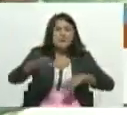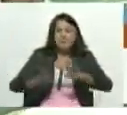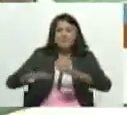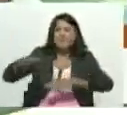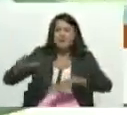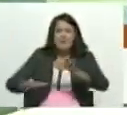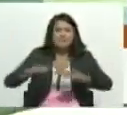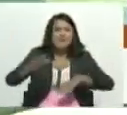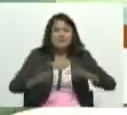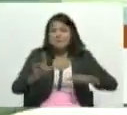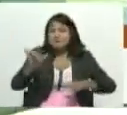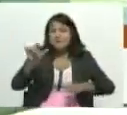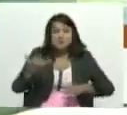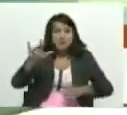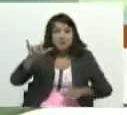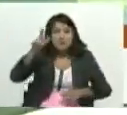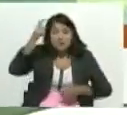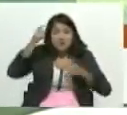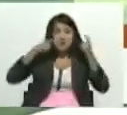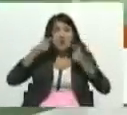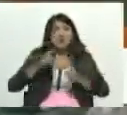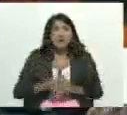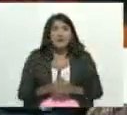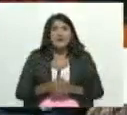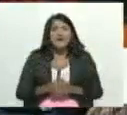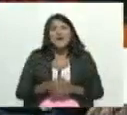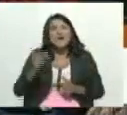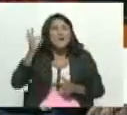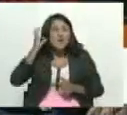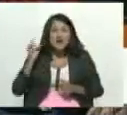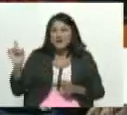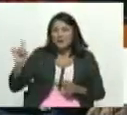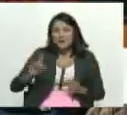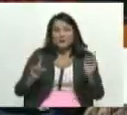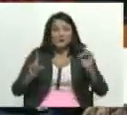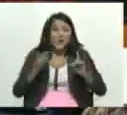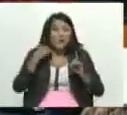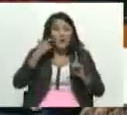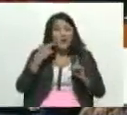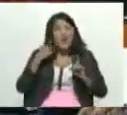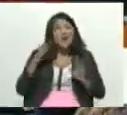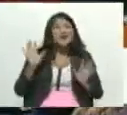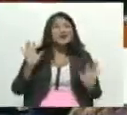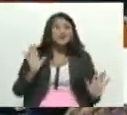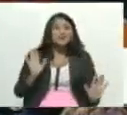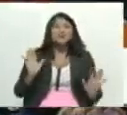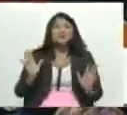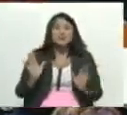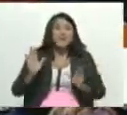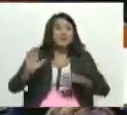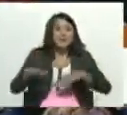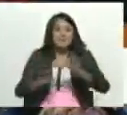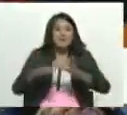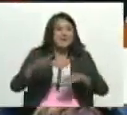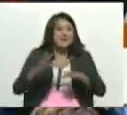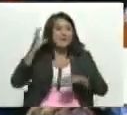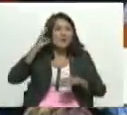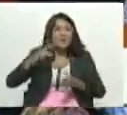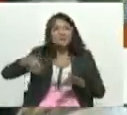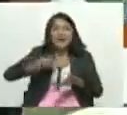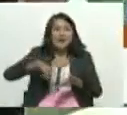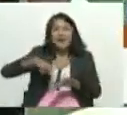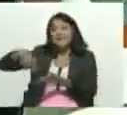de samba y cada mulata linda Que aparecía él batía más fuerte el tambor y